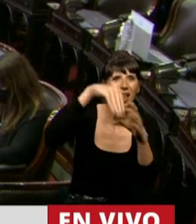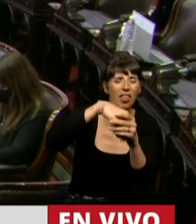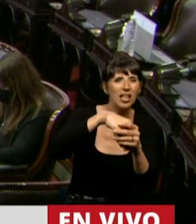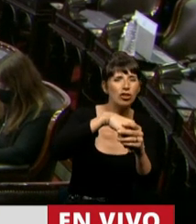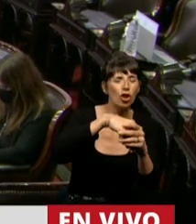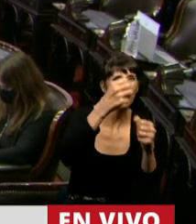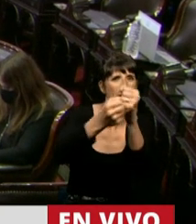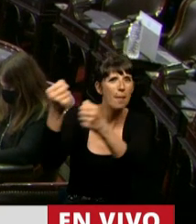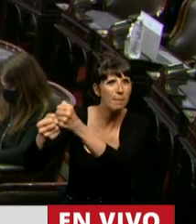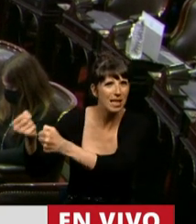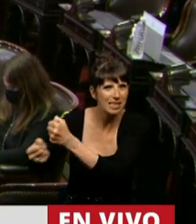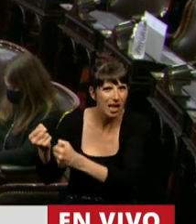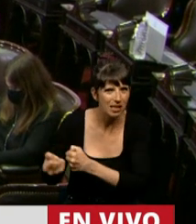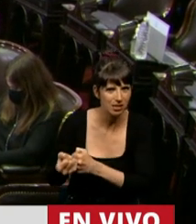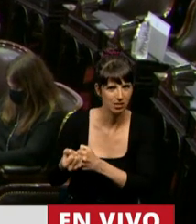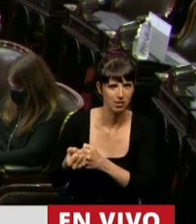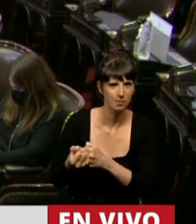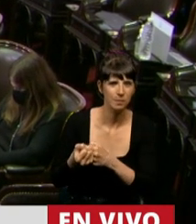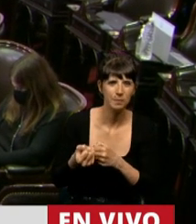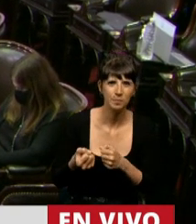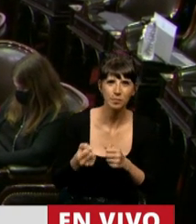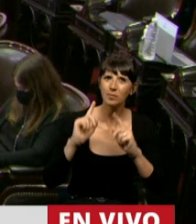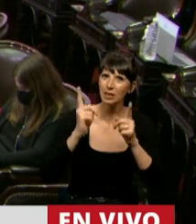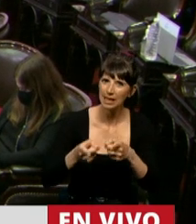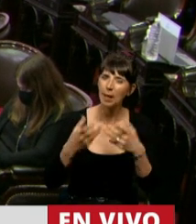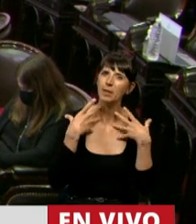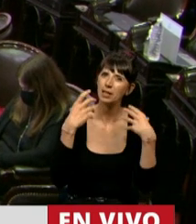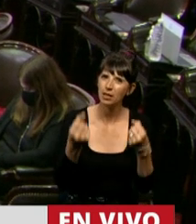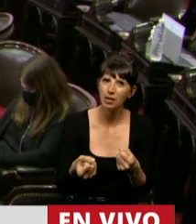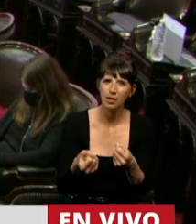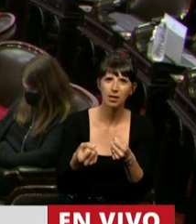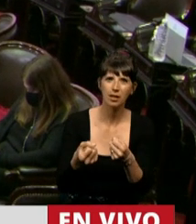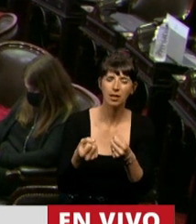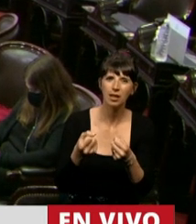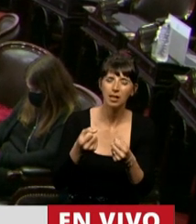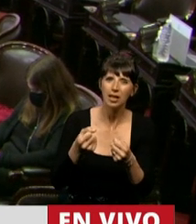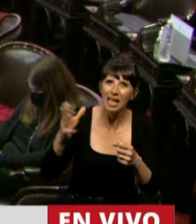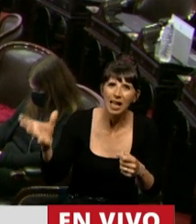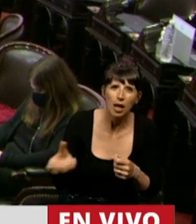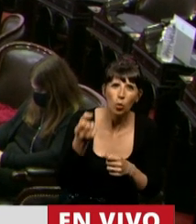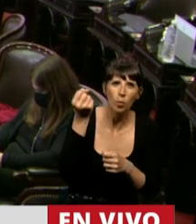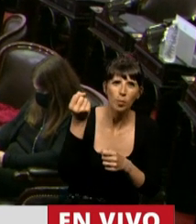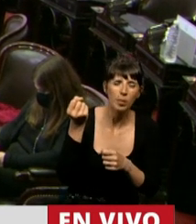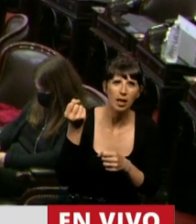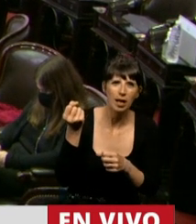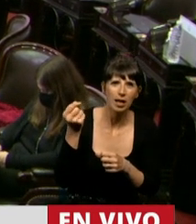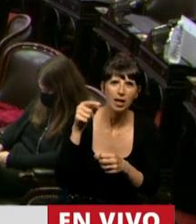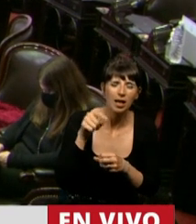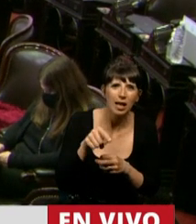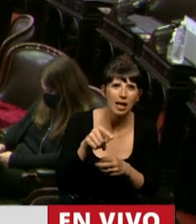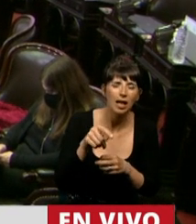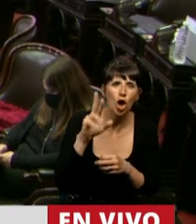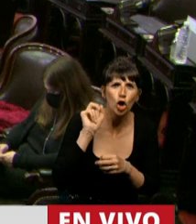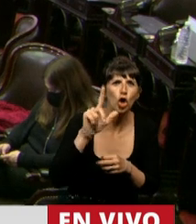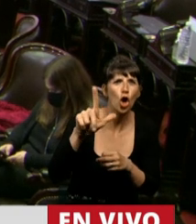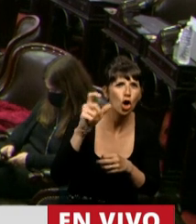est también lo queremos poner en valor también venimos a defender y a recuperar con este proyecto el rol estratégico que